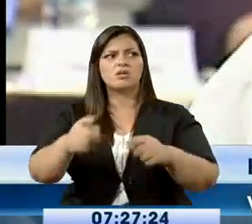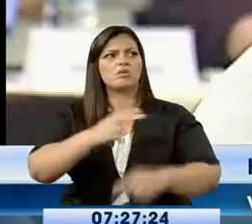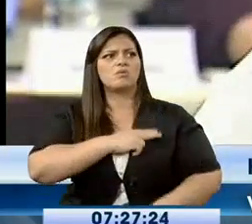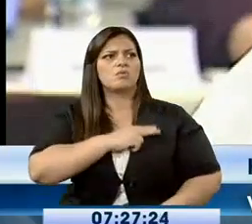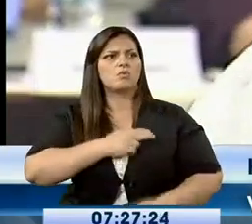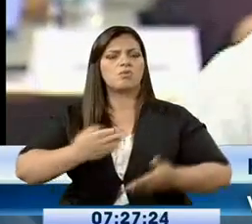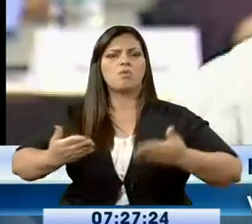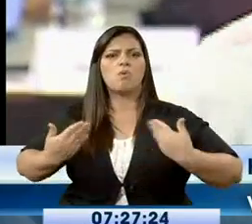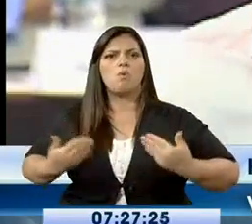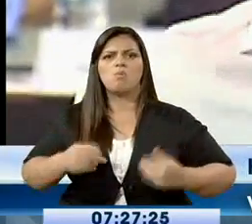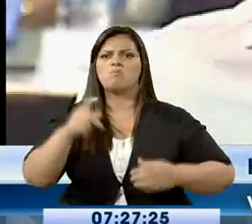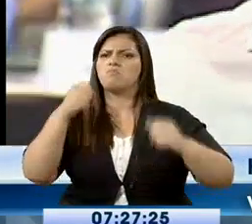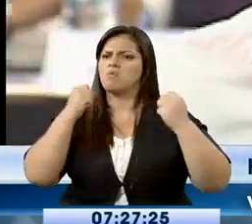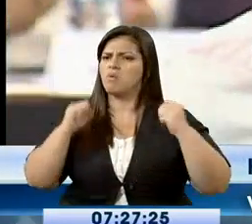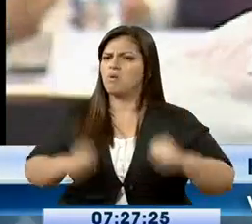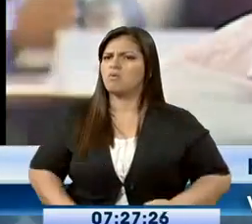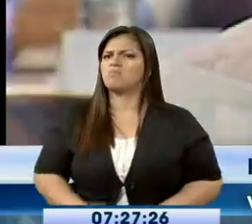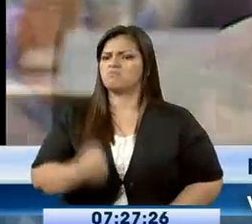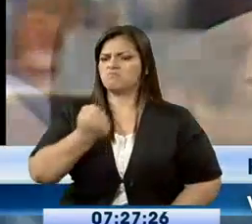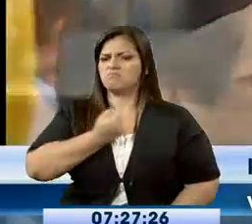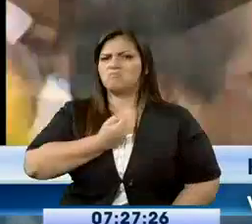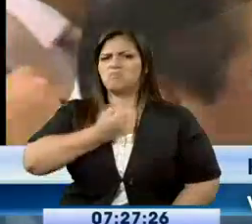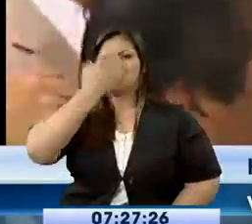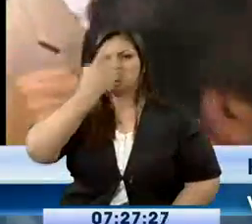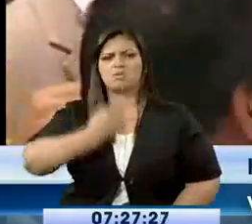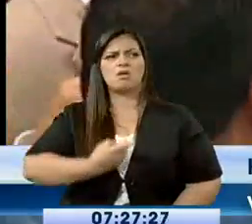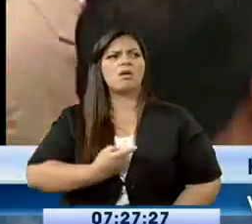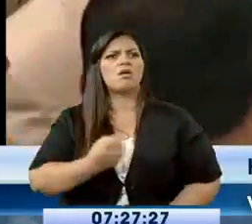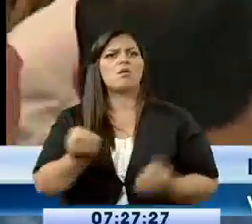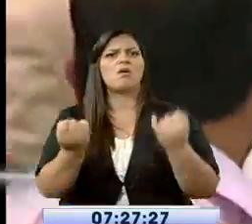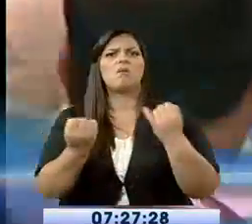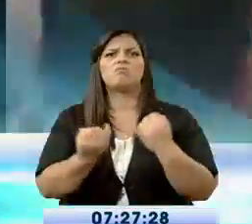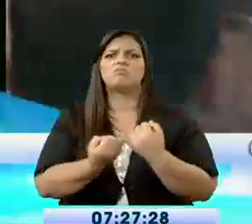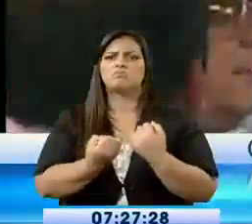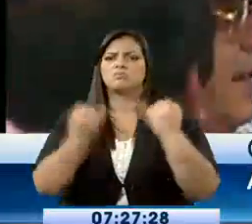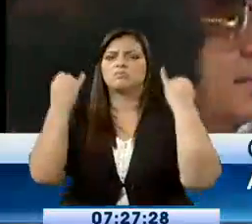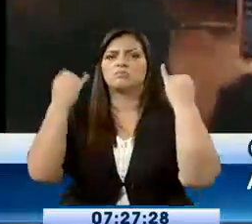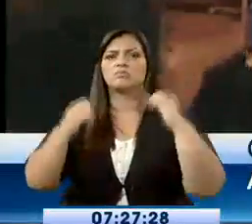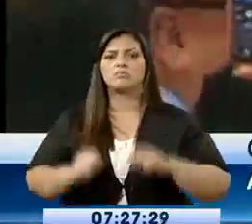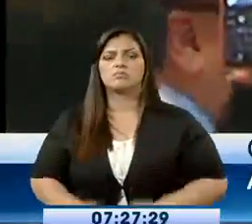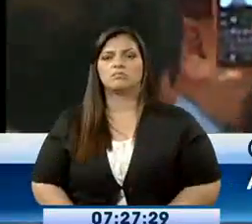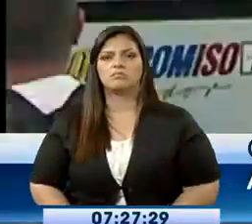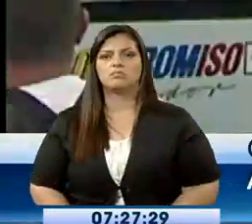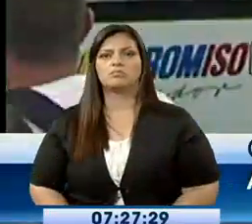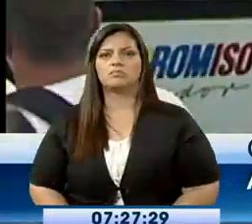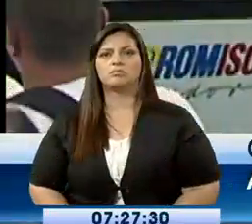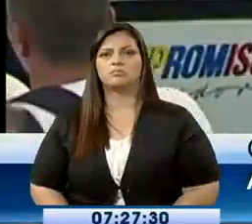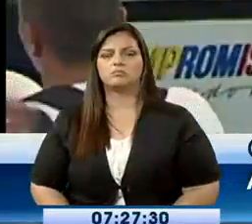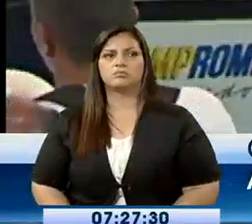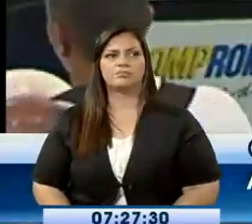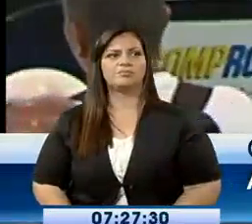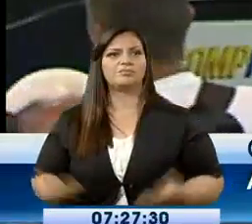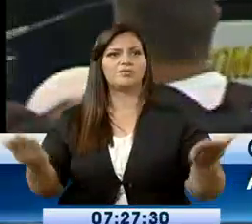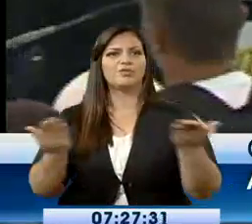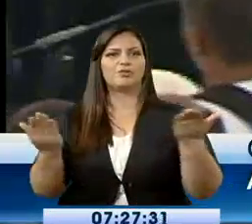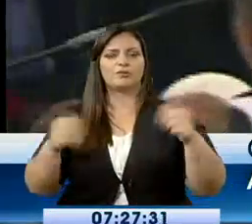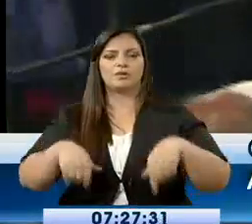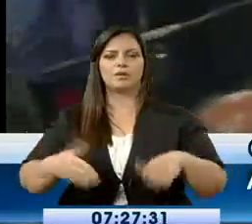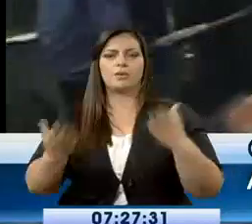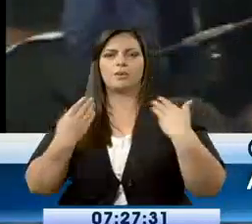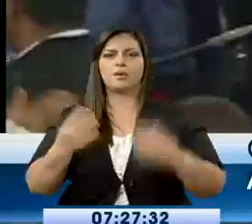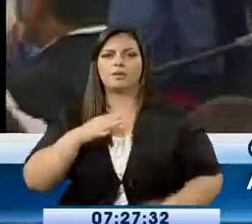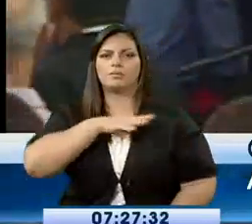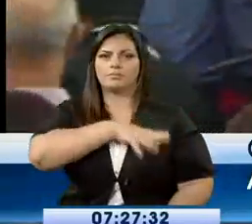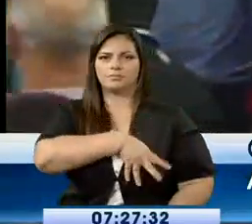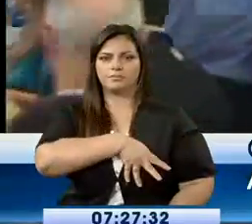hospital docente de Guayaquil. Durante un acto desarrollado en el Centro de Convenciones de Guayaquil, definieron su